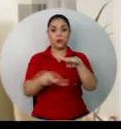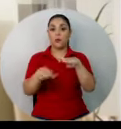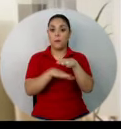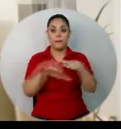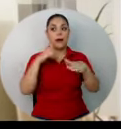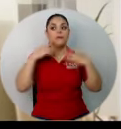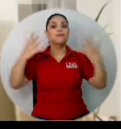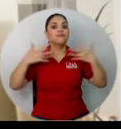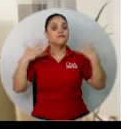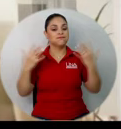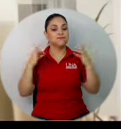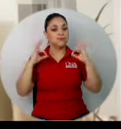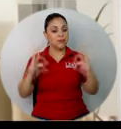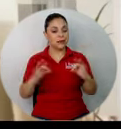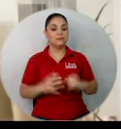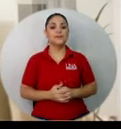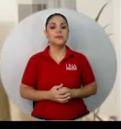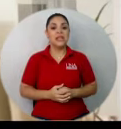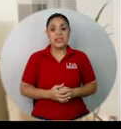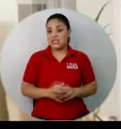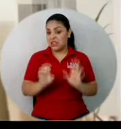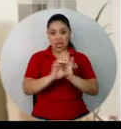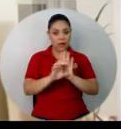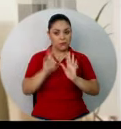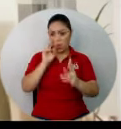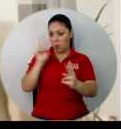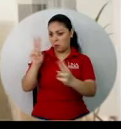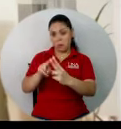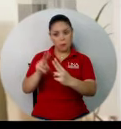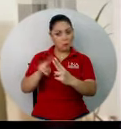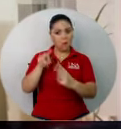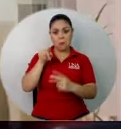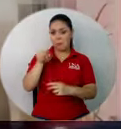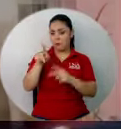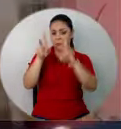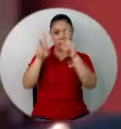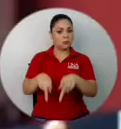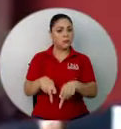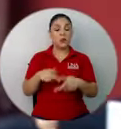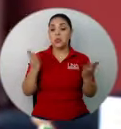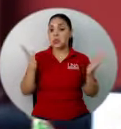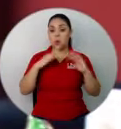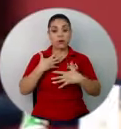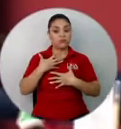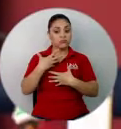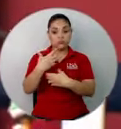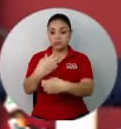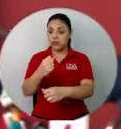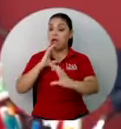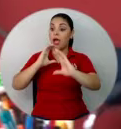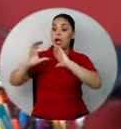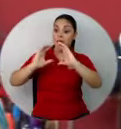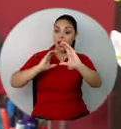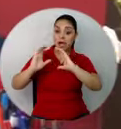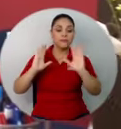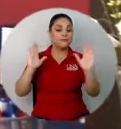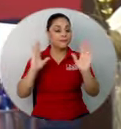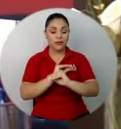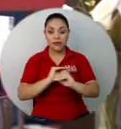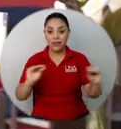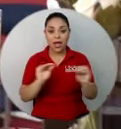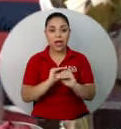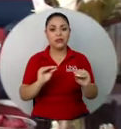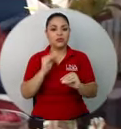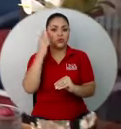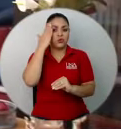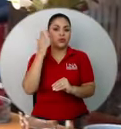laboral. ¿Y por qué? Porque nosotros, si no conocemos a la persona, si no le damos el espacio a la persona, la confianza para que se comunique con